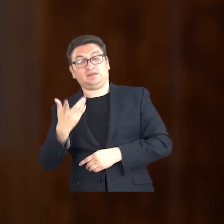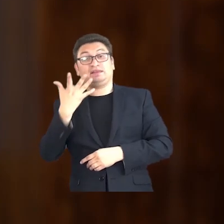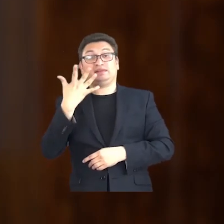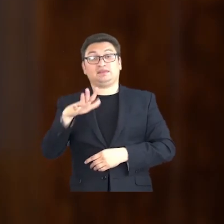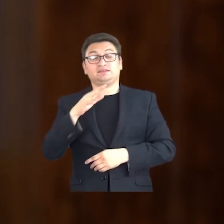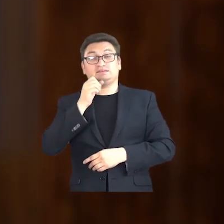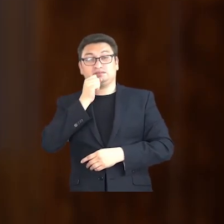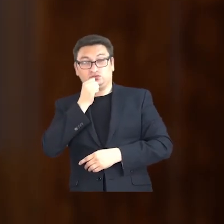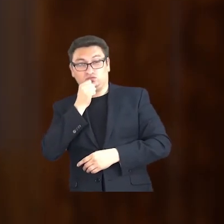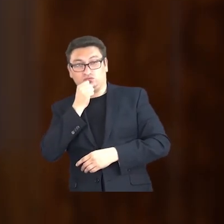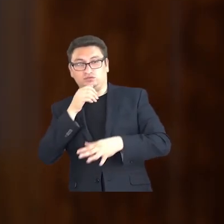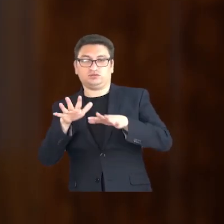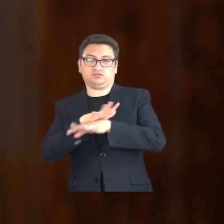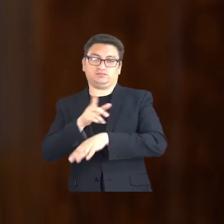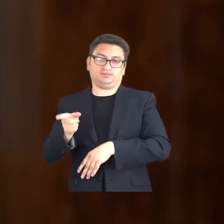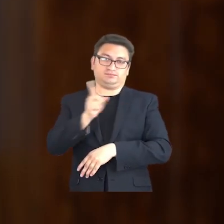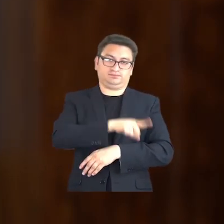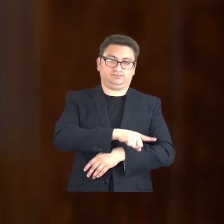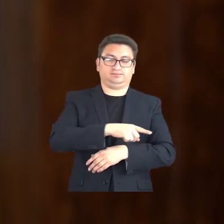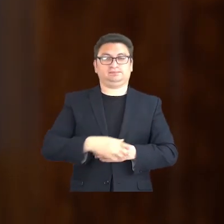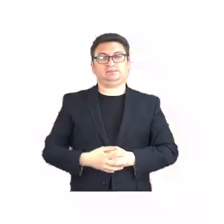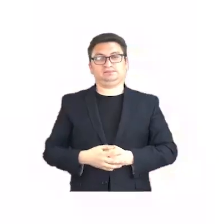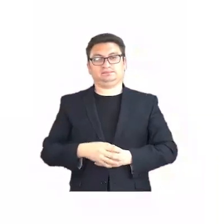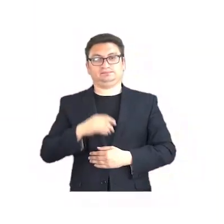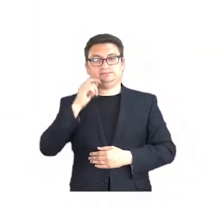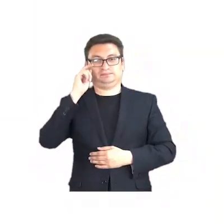10 segundos la posición y cambia de lado.